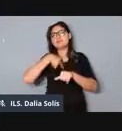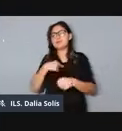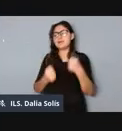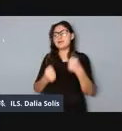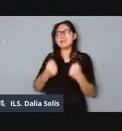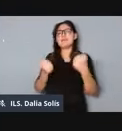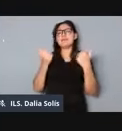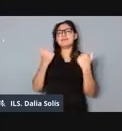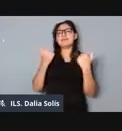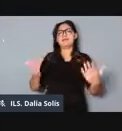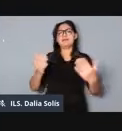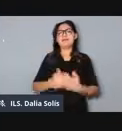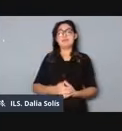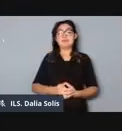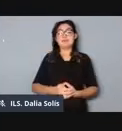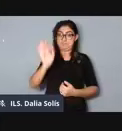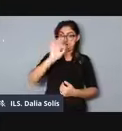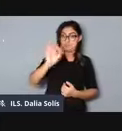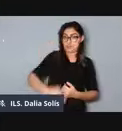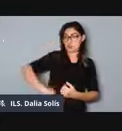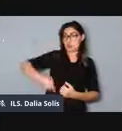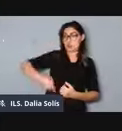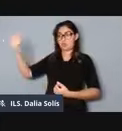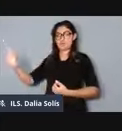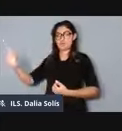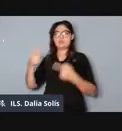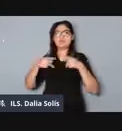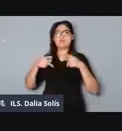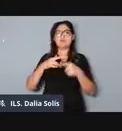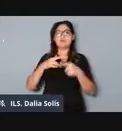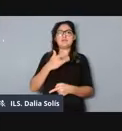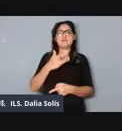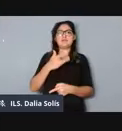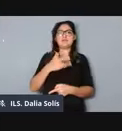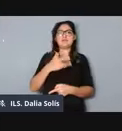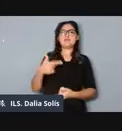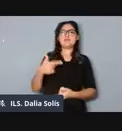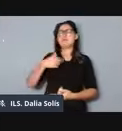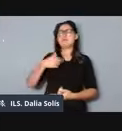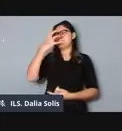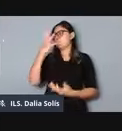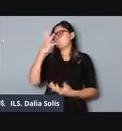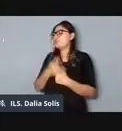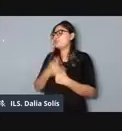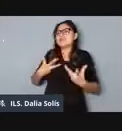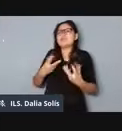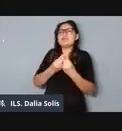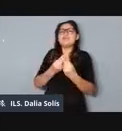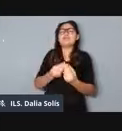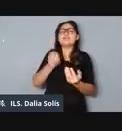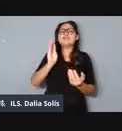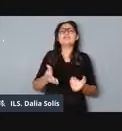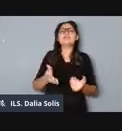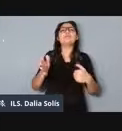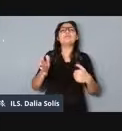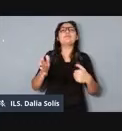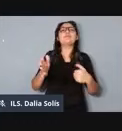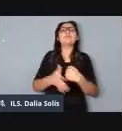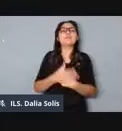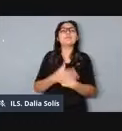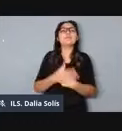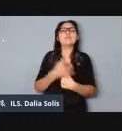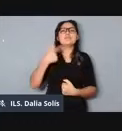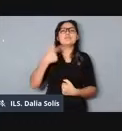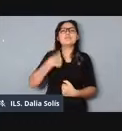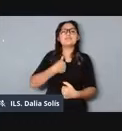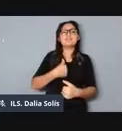de me siento culpable por haber venido, me siento culpable por haber tomado, me siento culpable por haber tal. Habrá otro